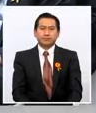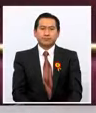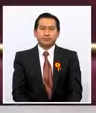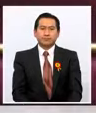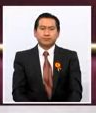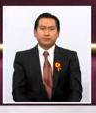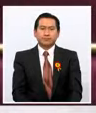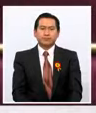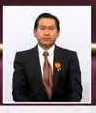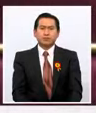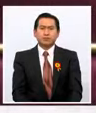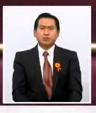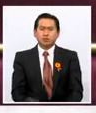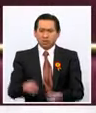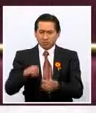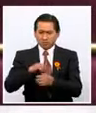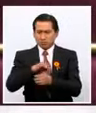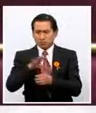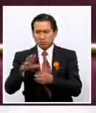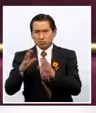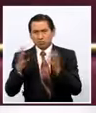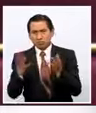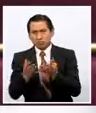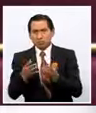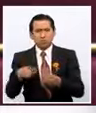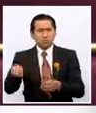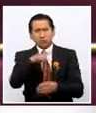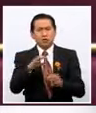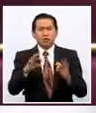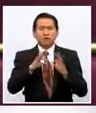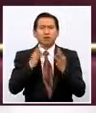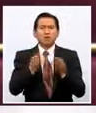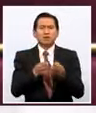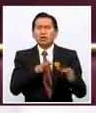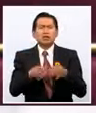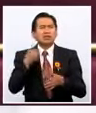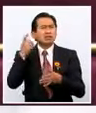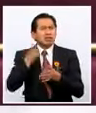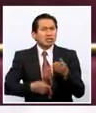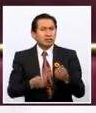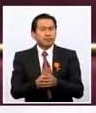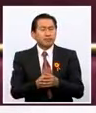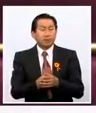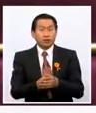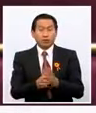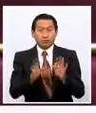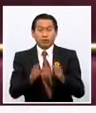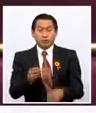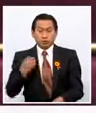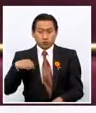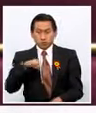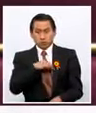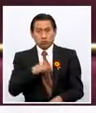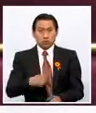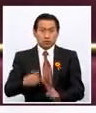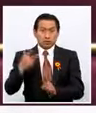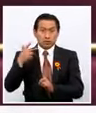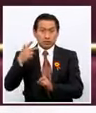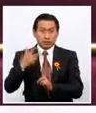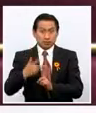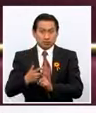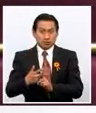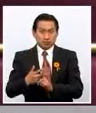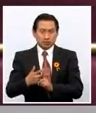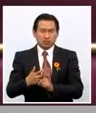que hemos hecho contra la pandemia y por la salud de las familias bolivianas hemos hecho en tres meses más